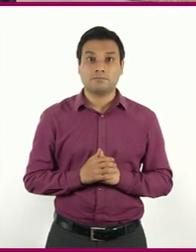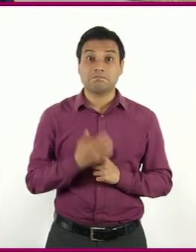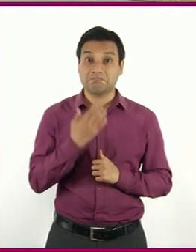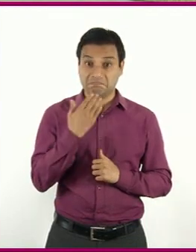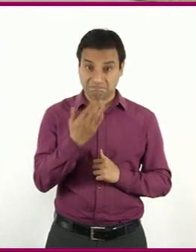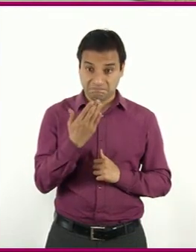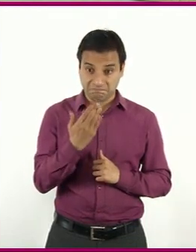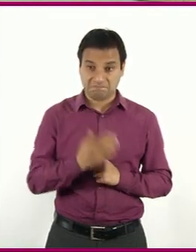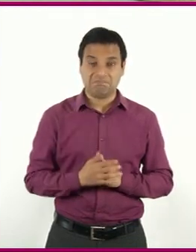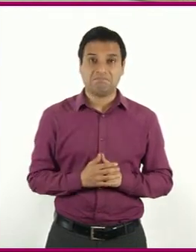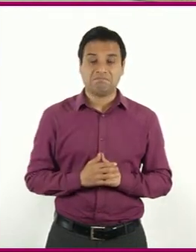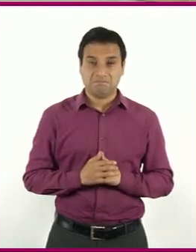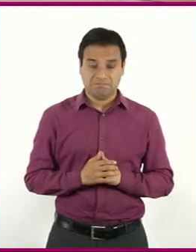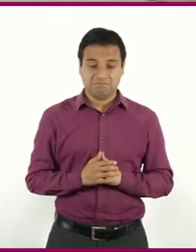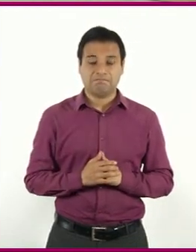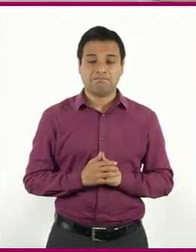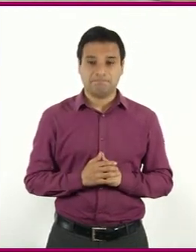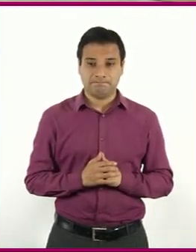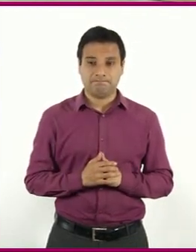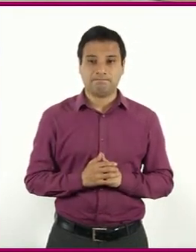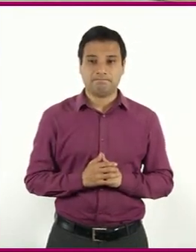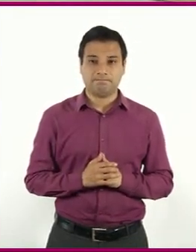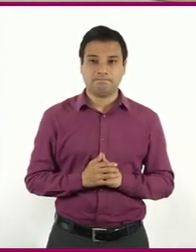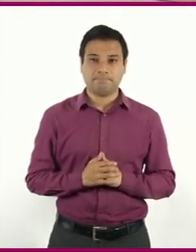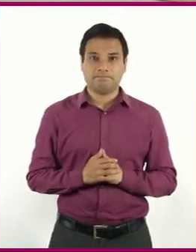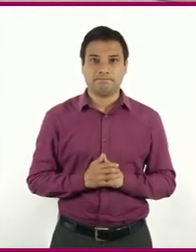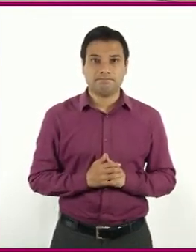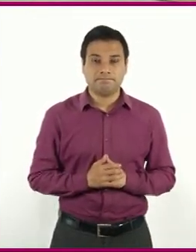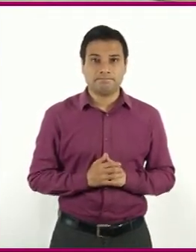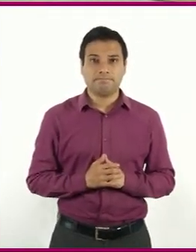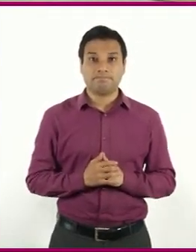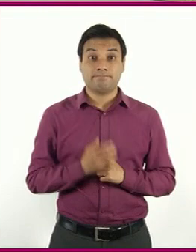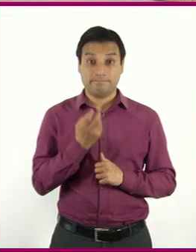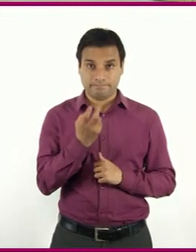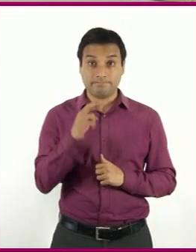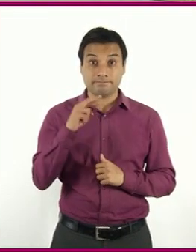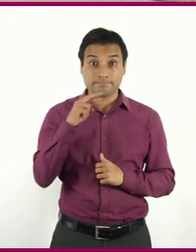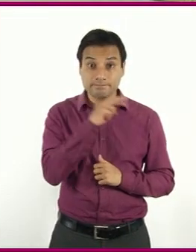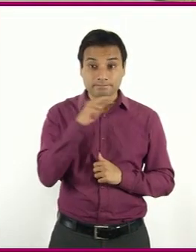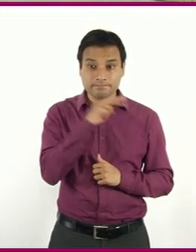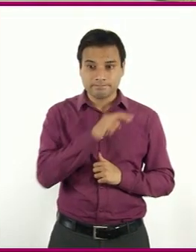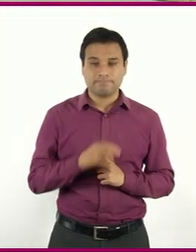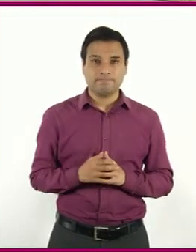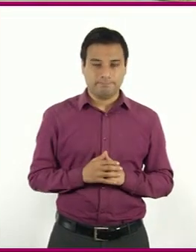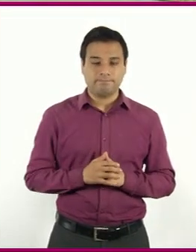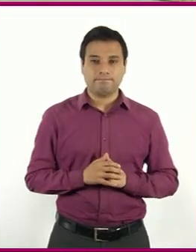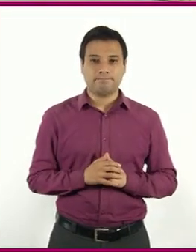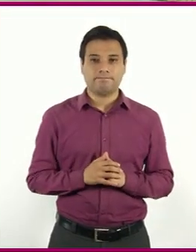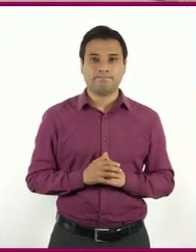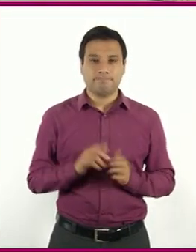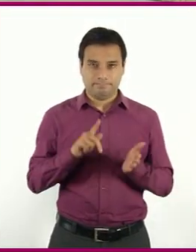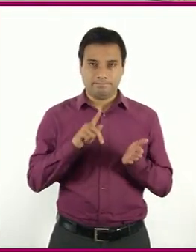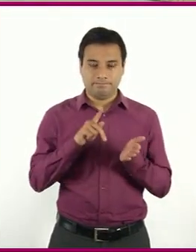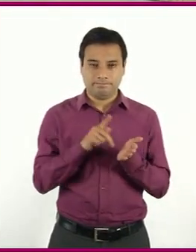Bien, perfecto. Muy bien. Y eso tiene que ser cada vez un poco más ágil. Un poquito más rápido. Así es. Otra